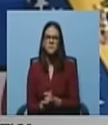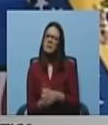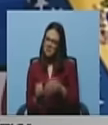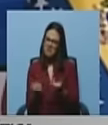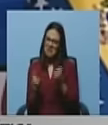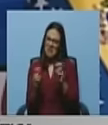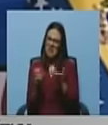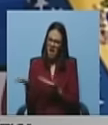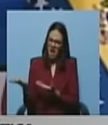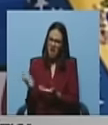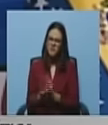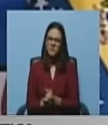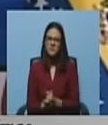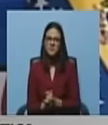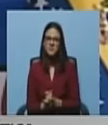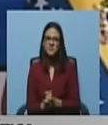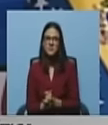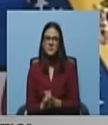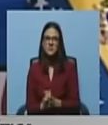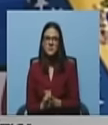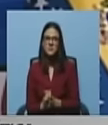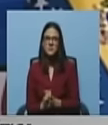Qué raro, ¿no?